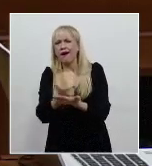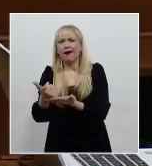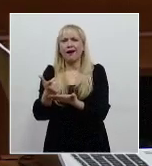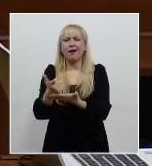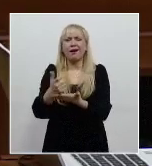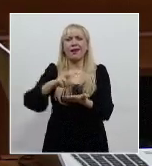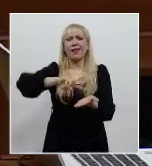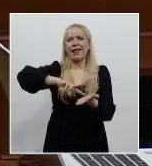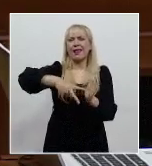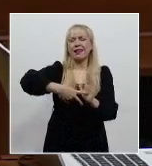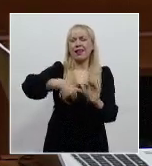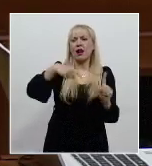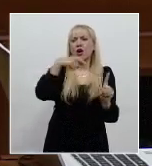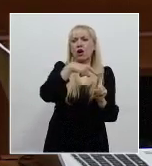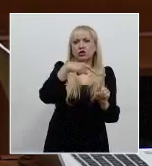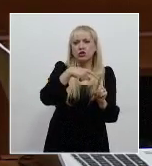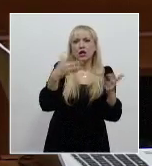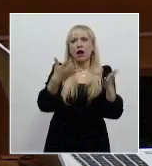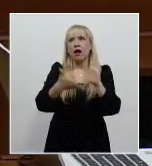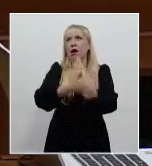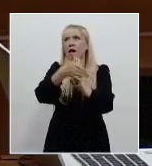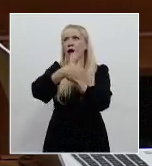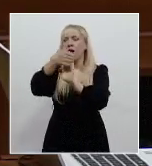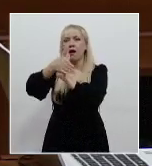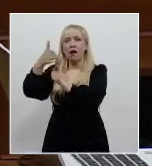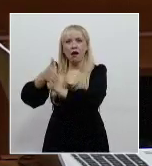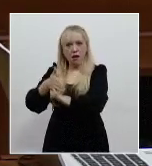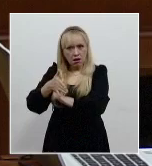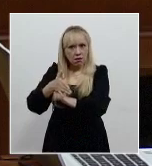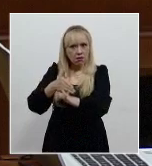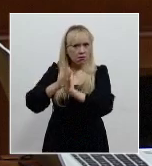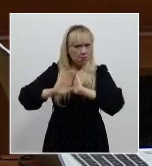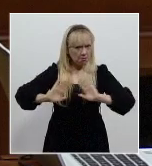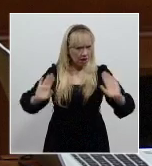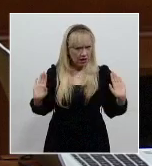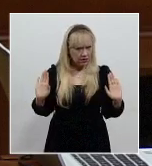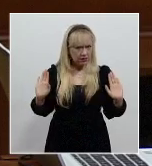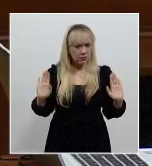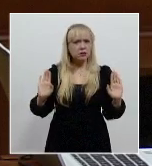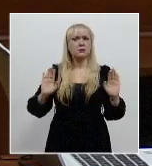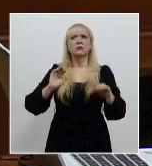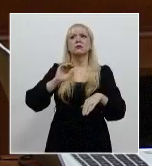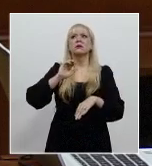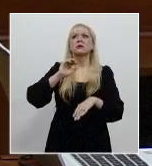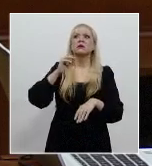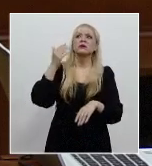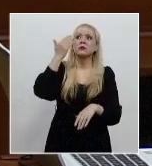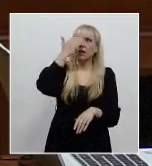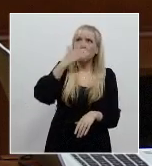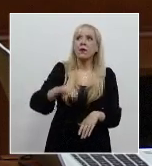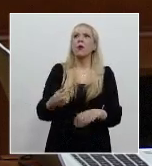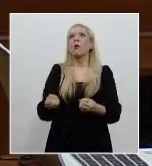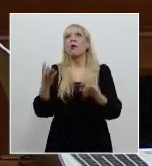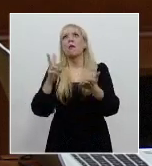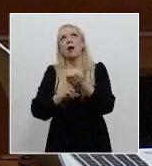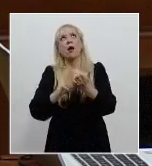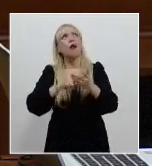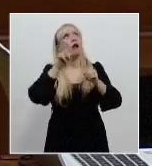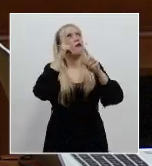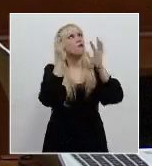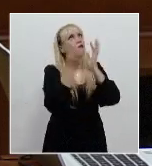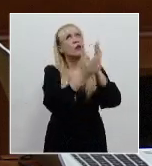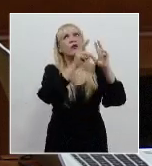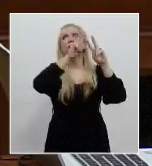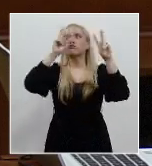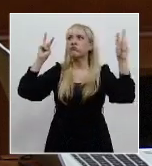ingenieros militares responsables de obra y no respecto de la operatividad, estructura, seguridad